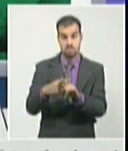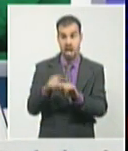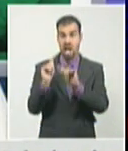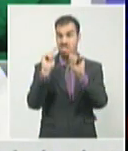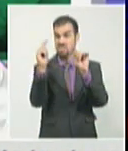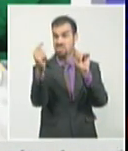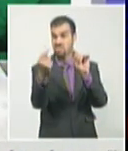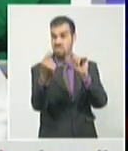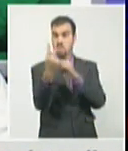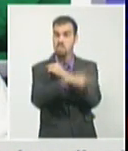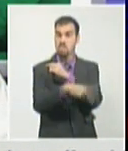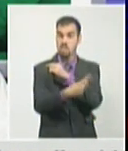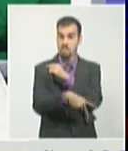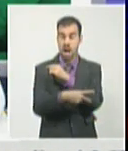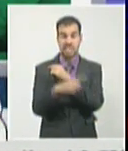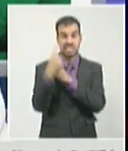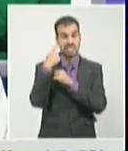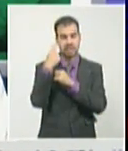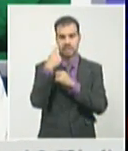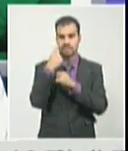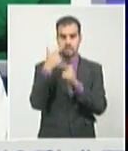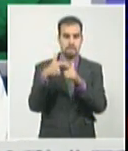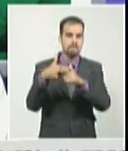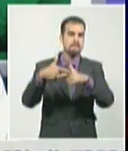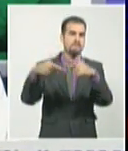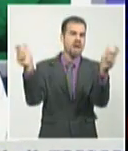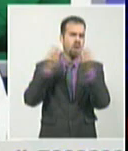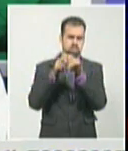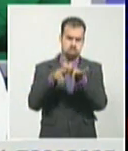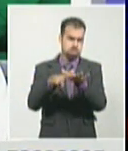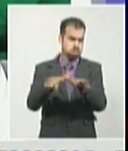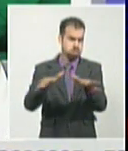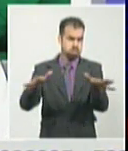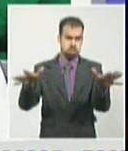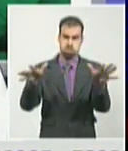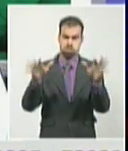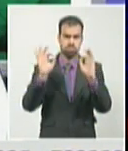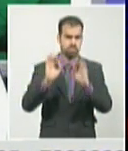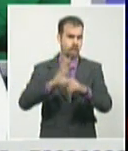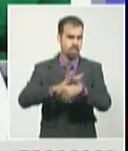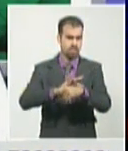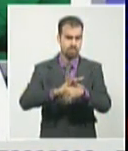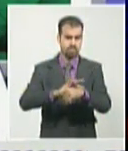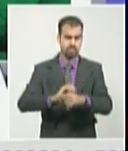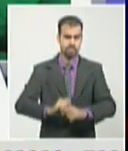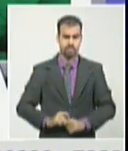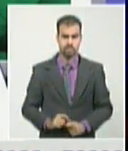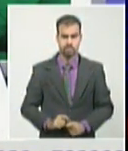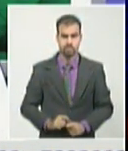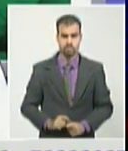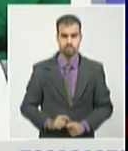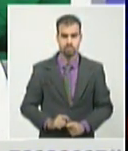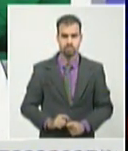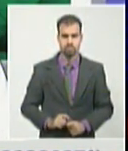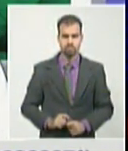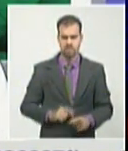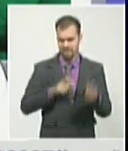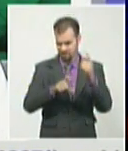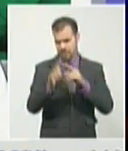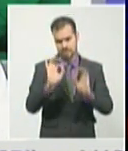epidemiológica con una transmisión que al final vamos a hacer la actualización como todos los